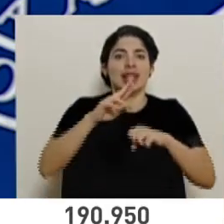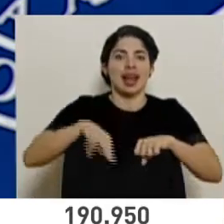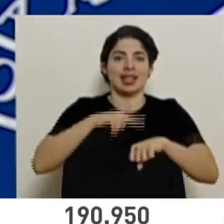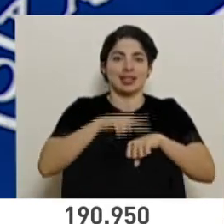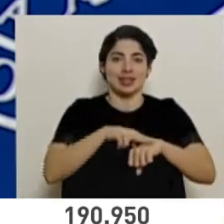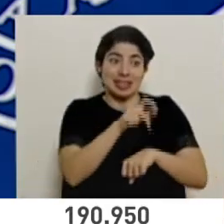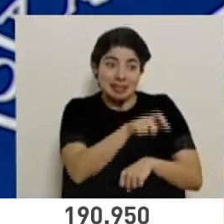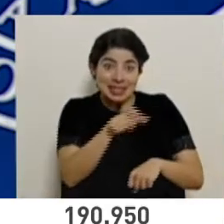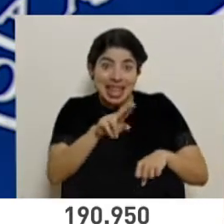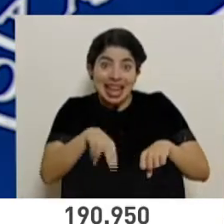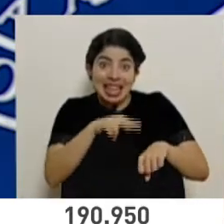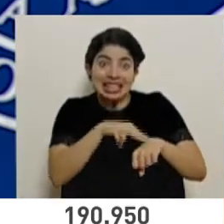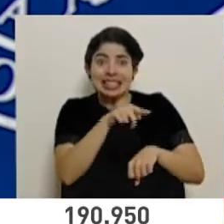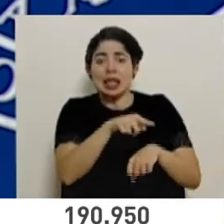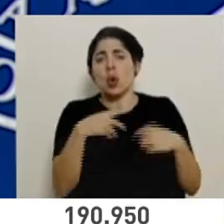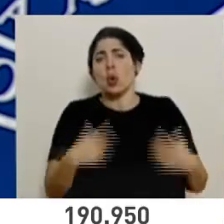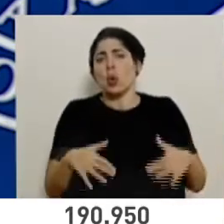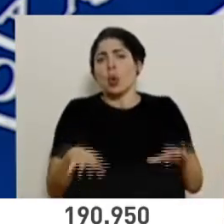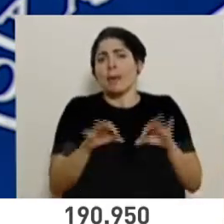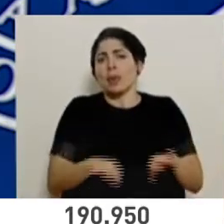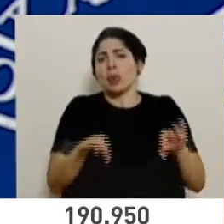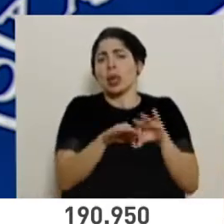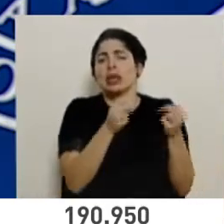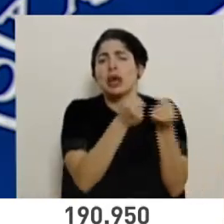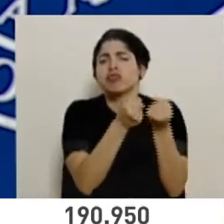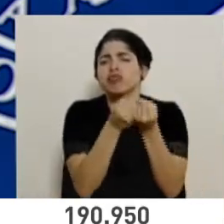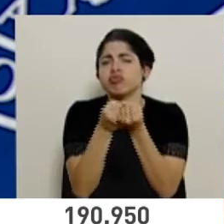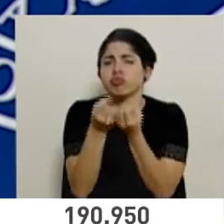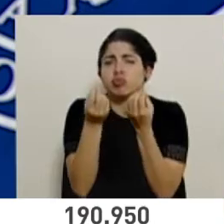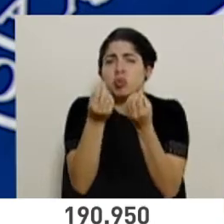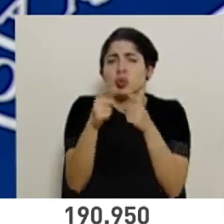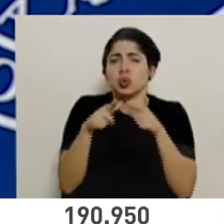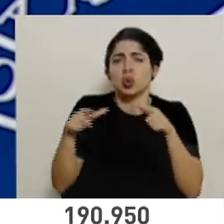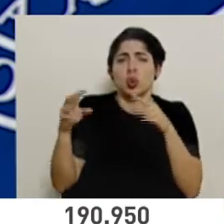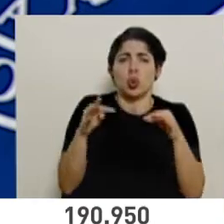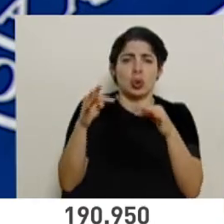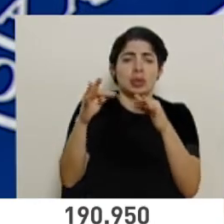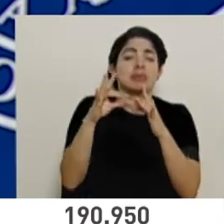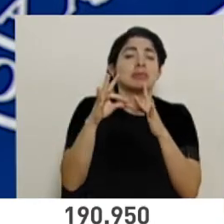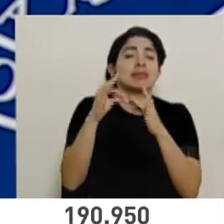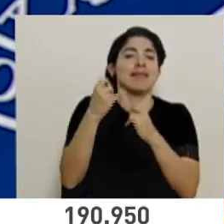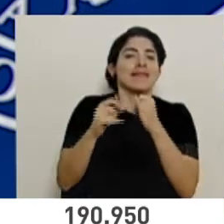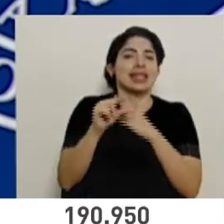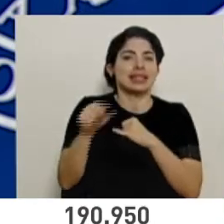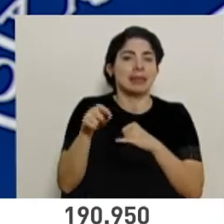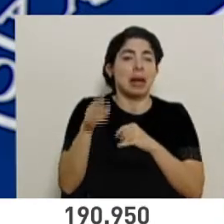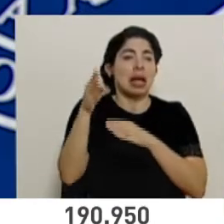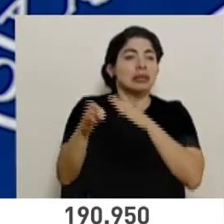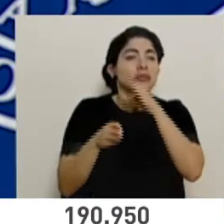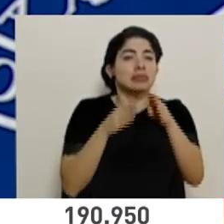ha sido realmente importante para llevar alivio a muchas de las zonas turísticas, especialmente los fines de semana.